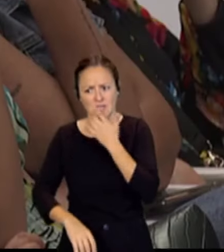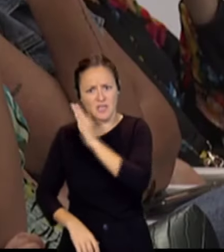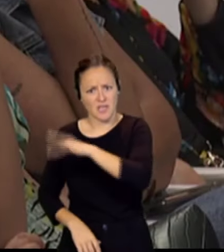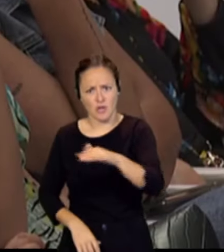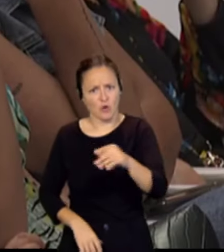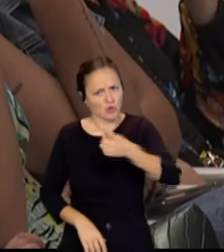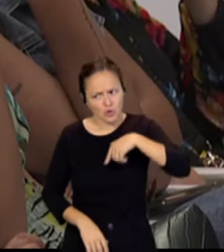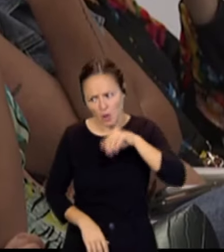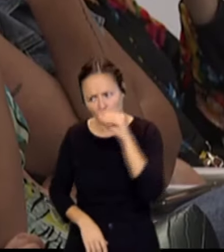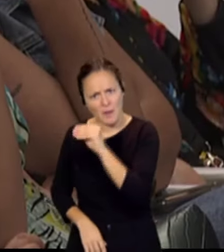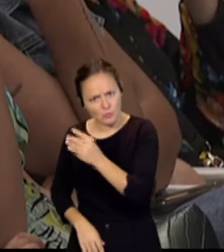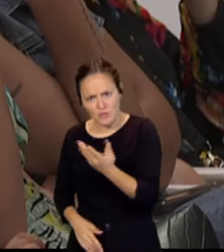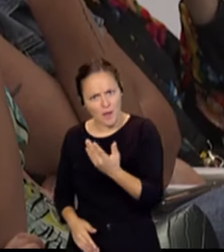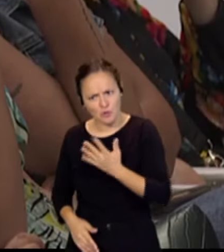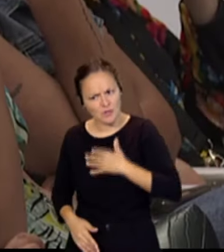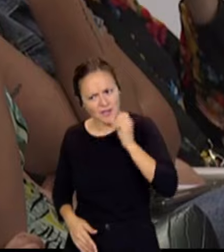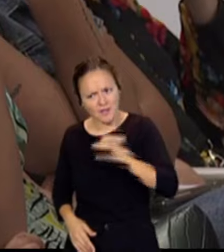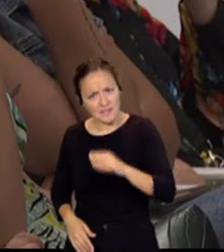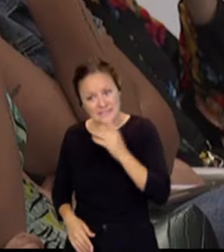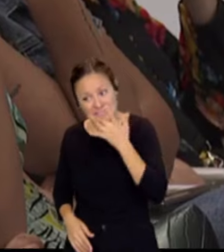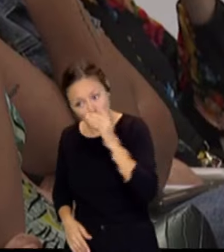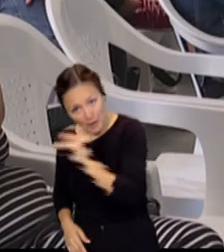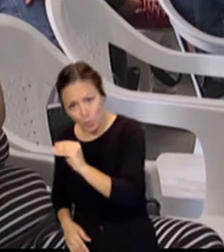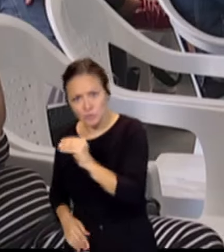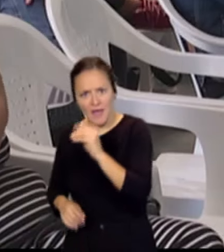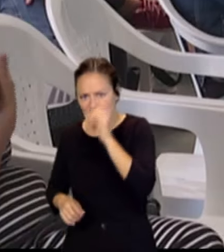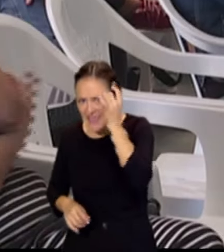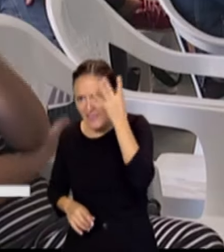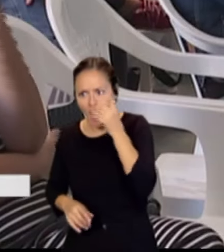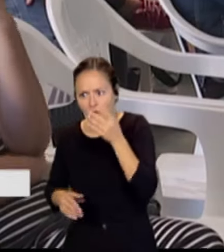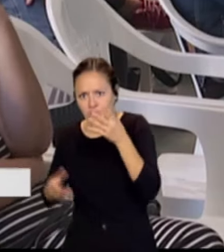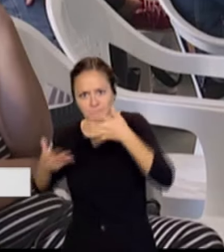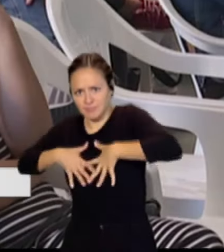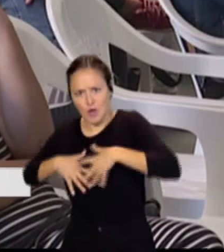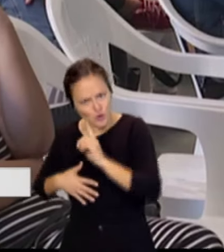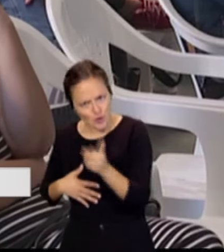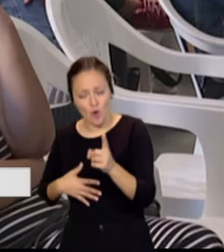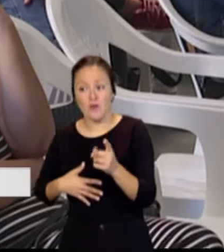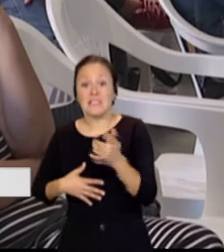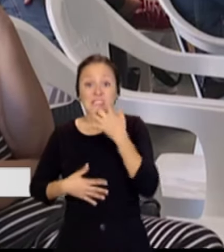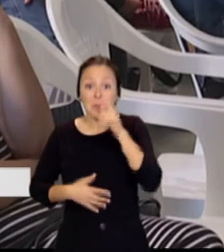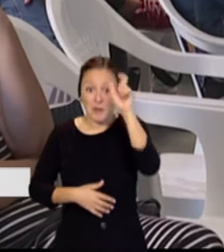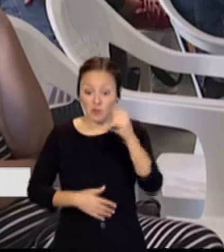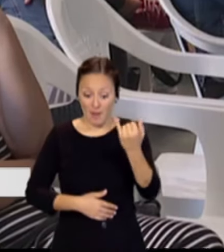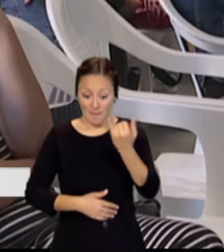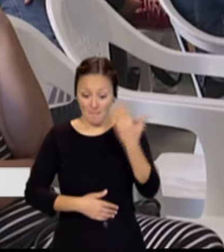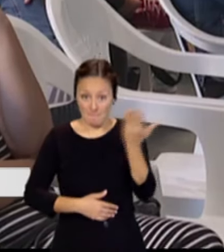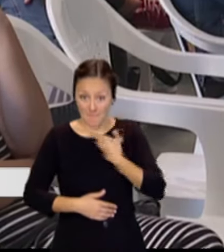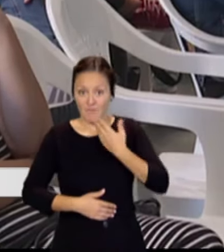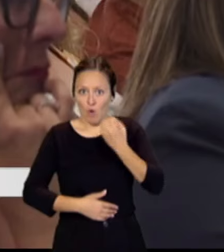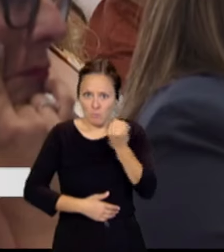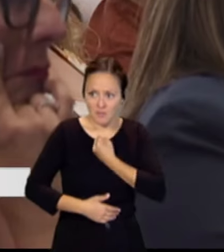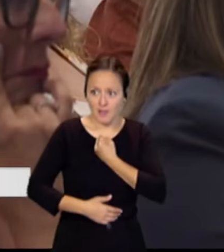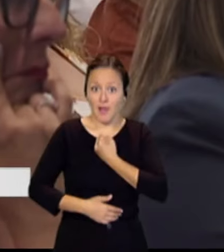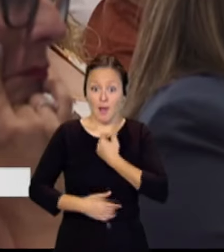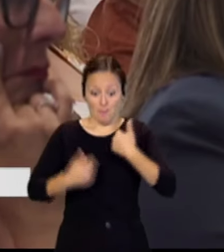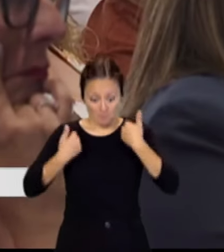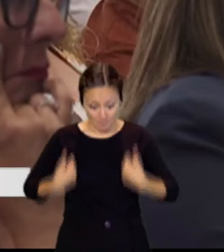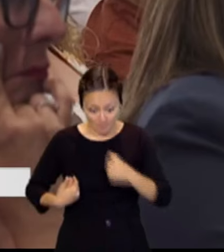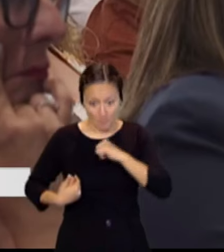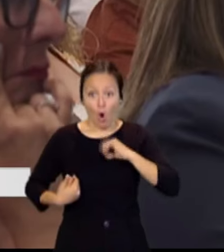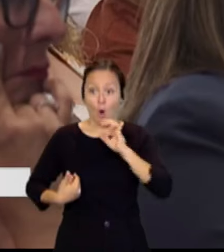preguntamos por temor a inducir la idea esto es un error ante una posible situación de autolisis propia o de otra persona es importante pedir